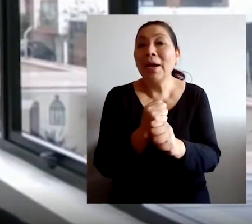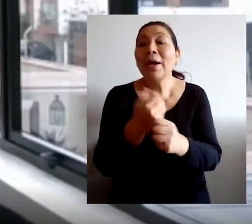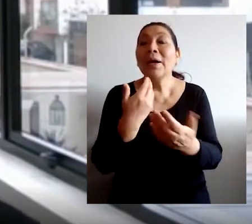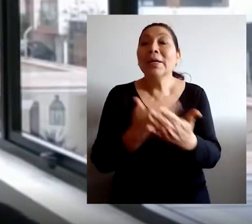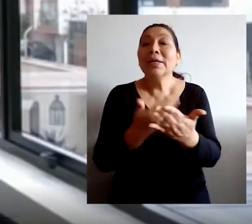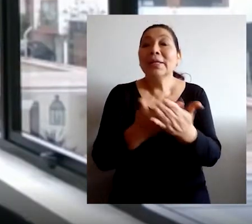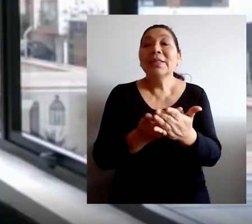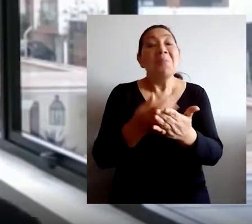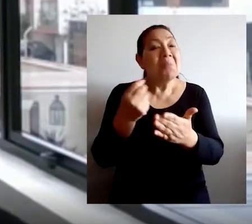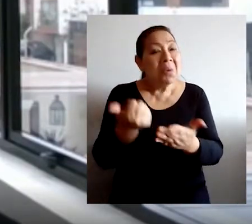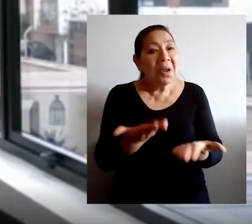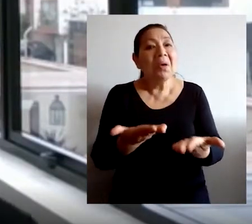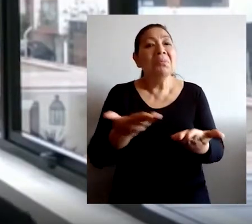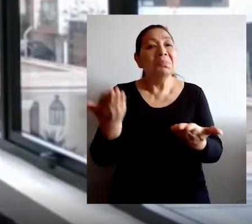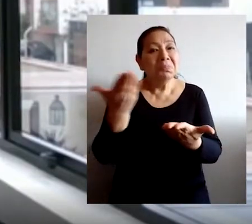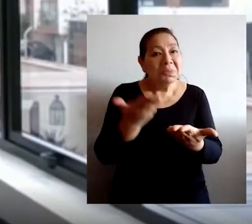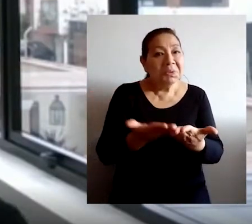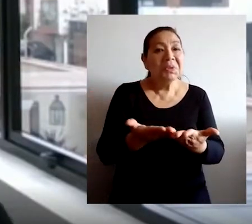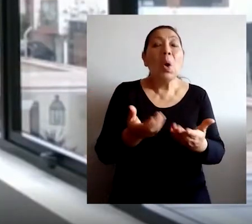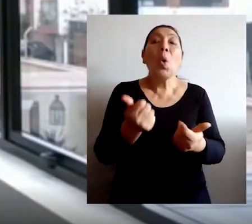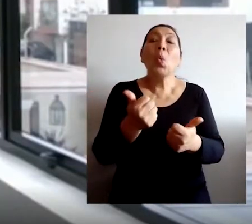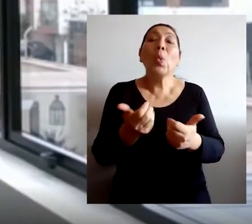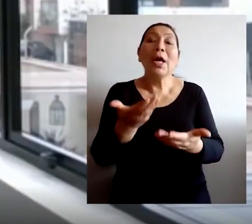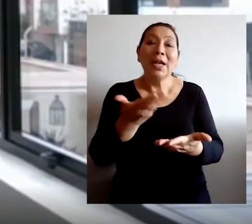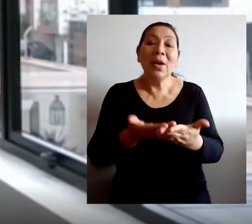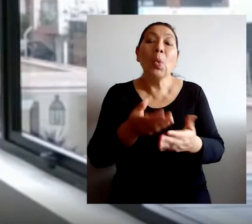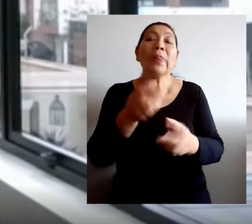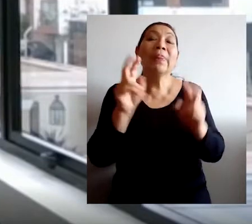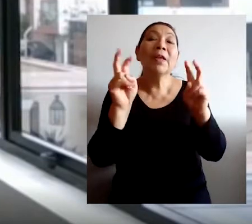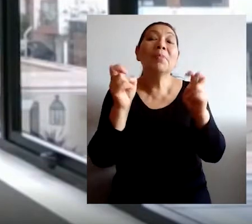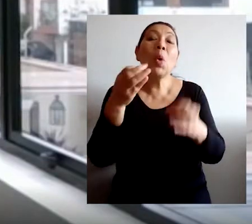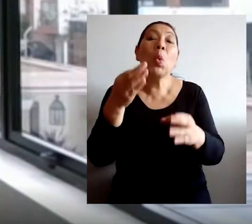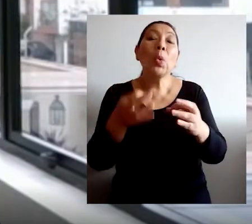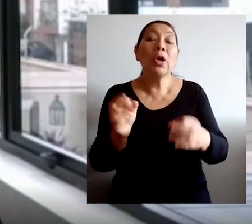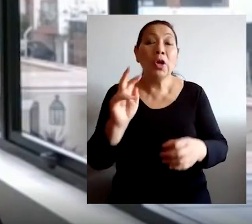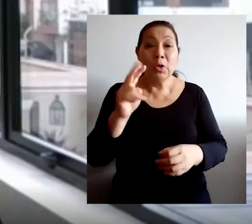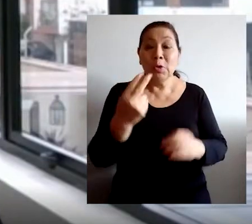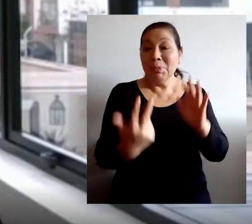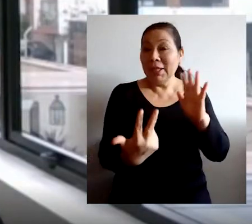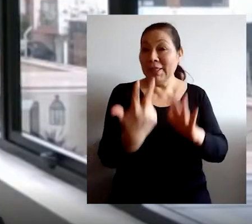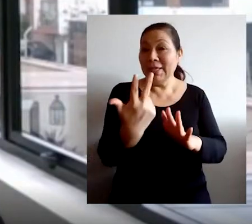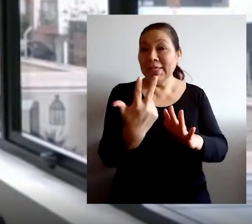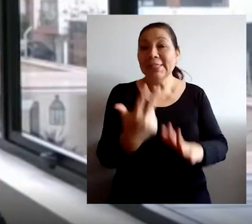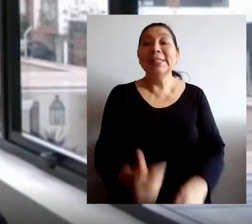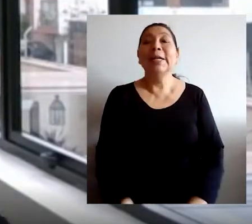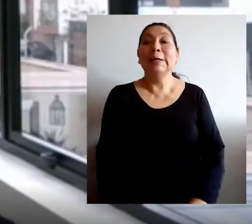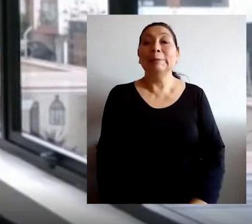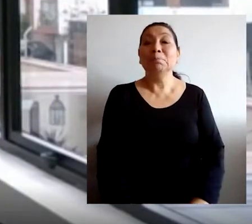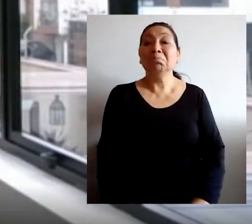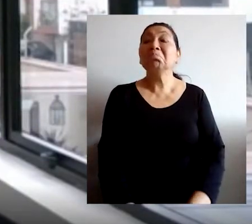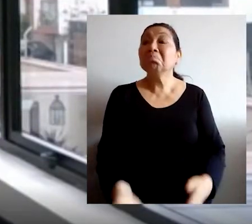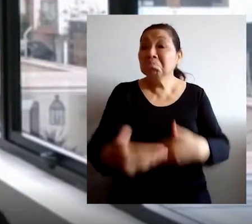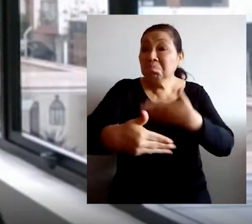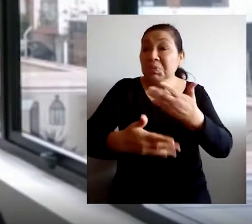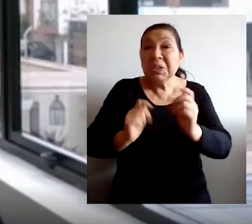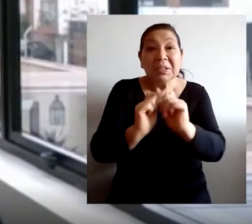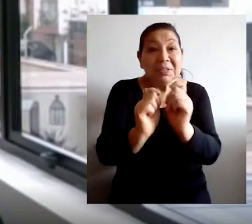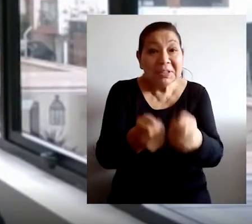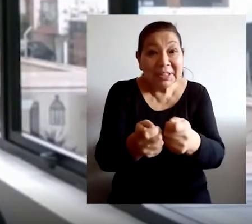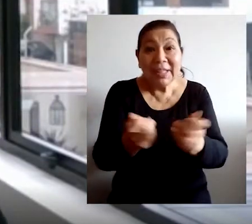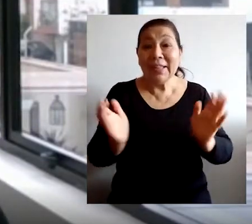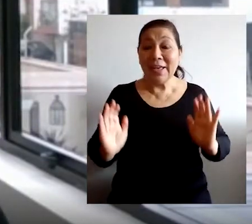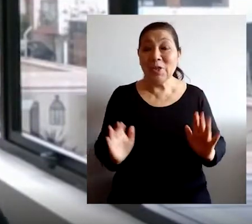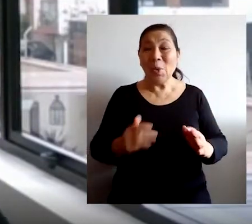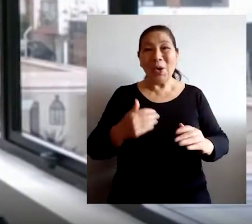obrar es la necesidad inmediata, irreemplazable, actual de tutela jurídica. En el 2013, una herencia se le estaba